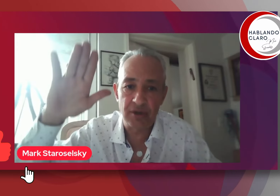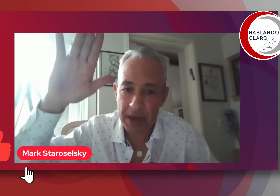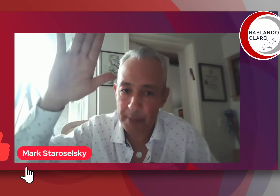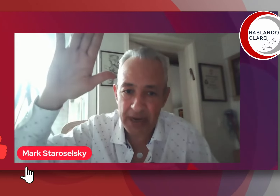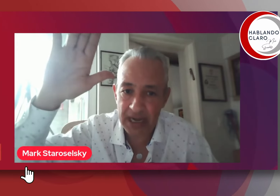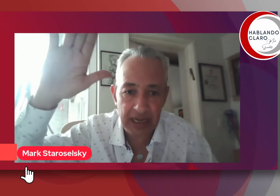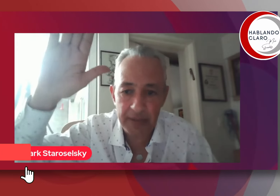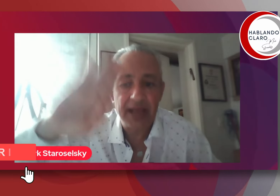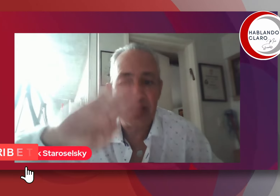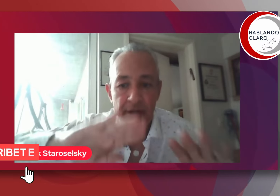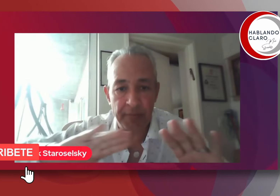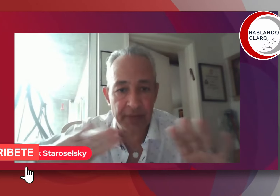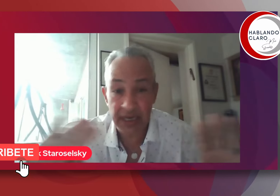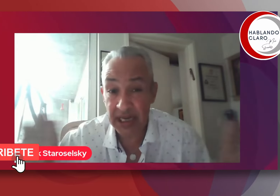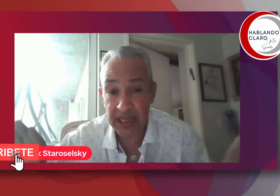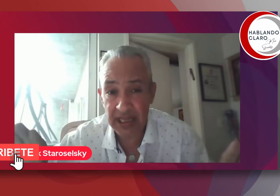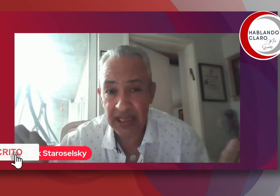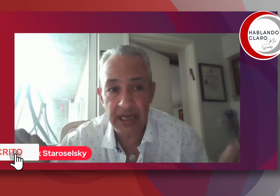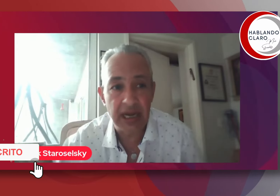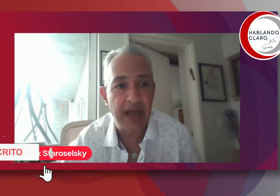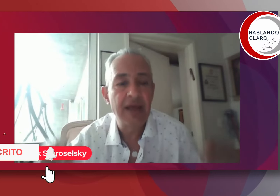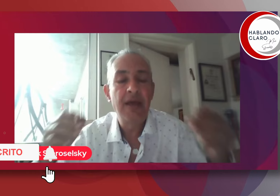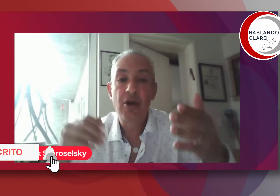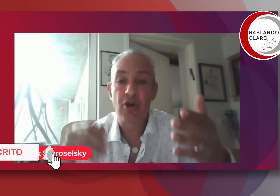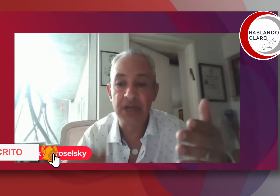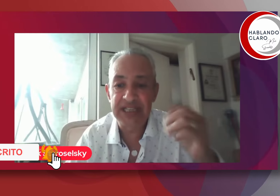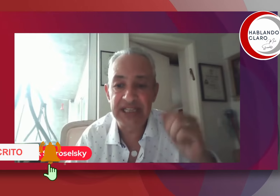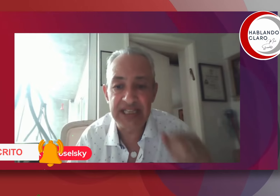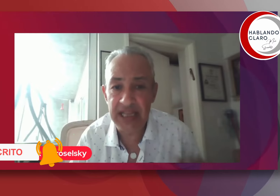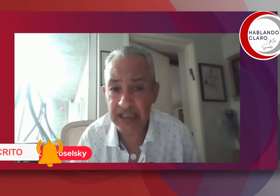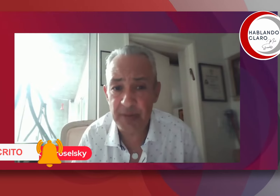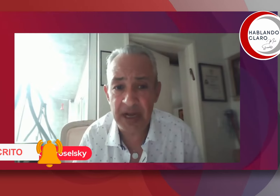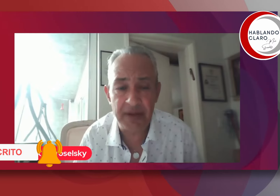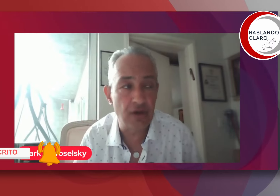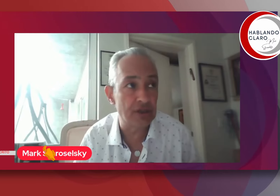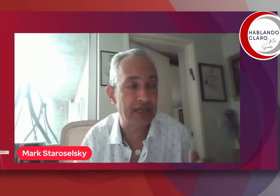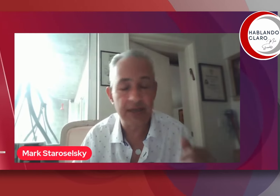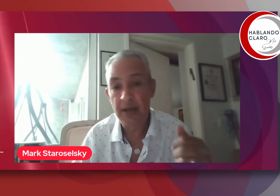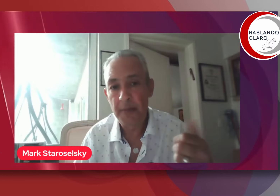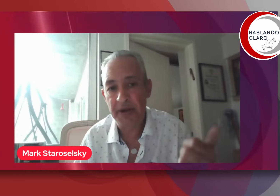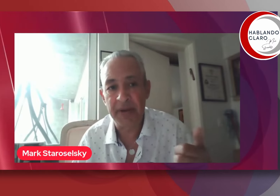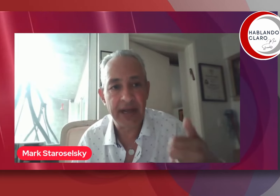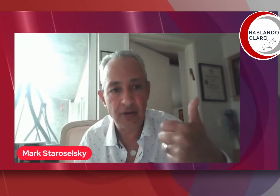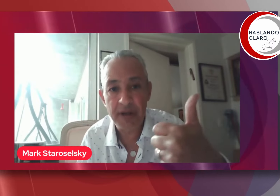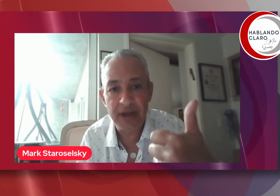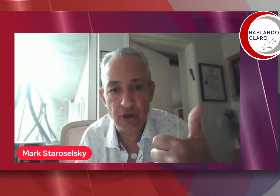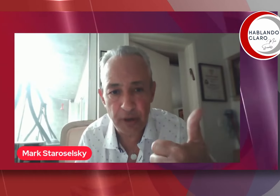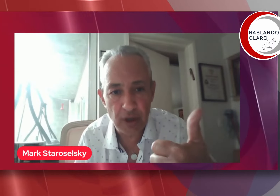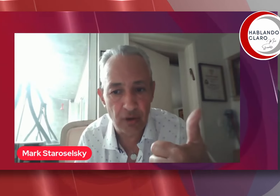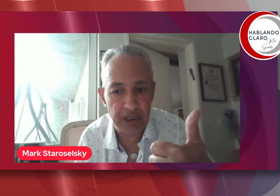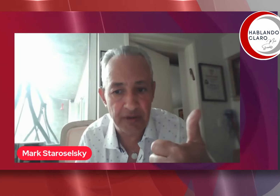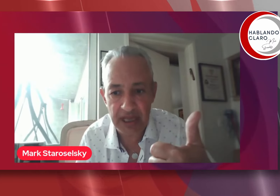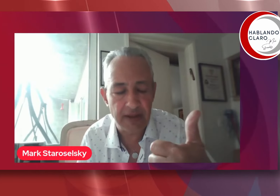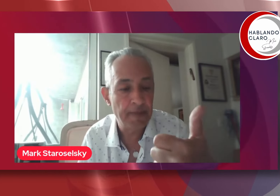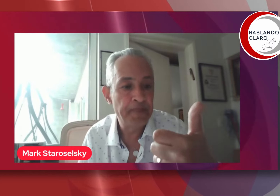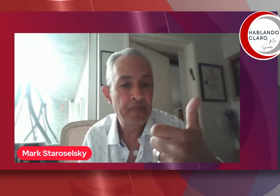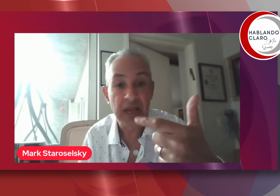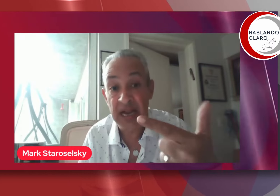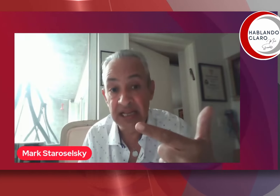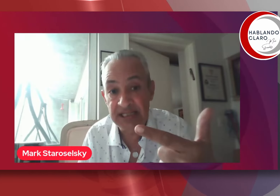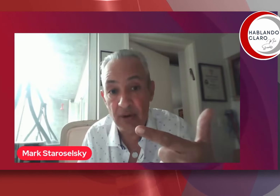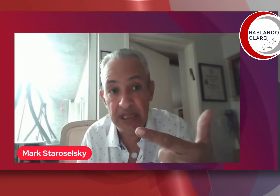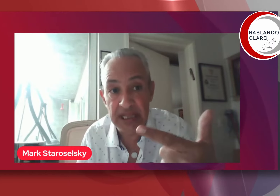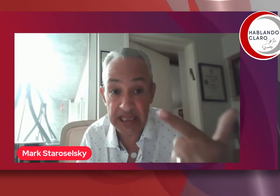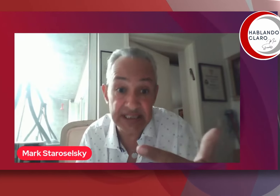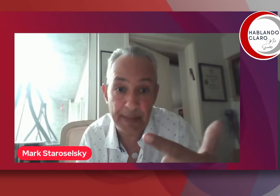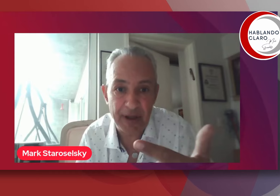inflación va para arriba y no hay manera de detenerla con Estas ideas maravillosas primera no hay mayor productividad